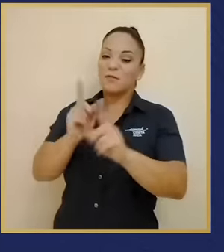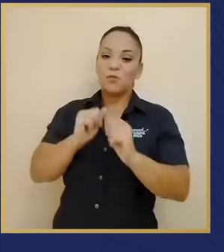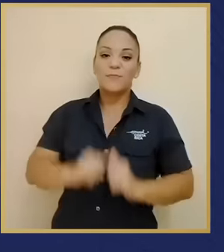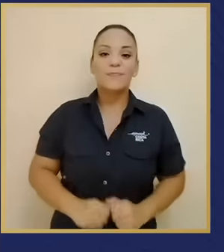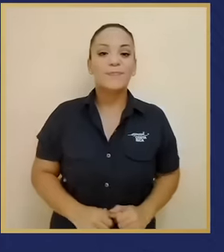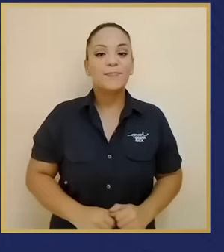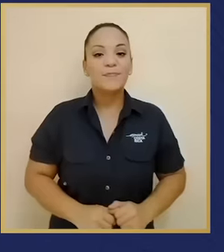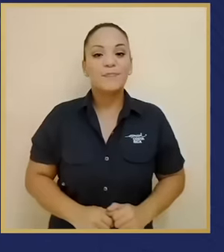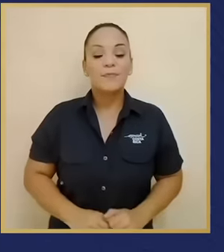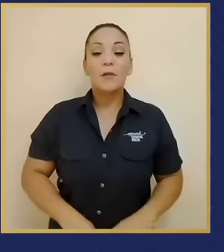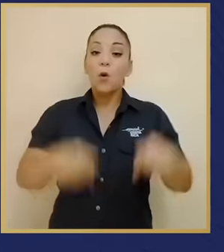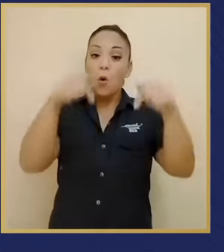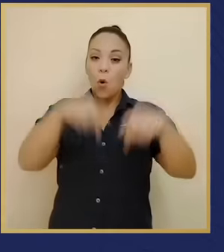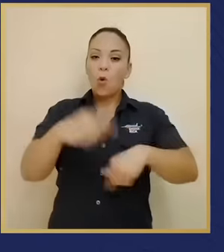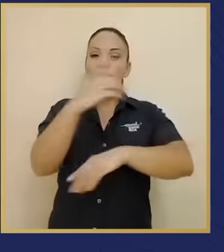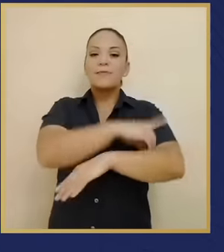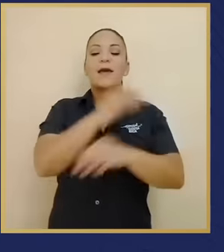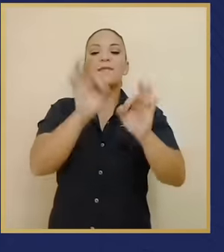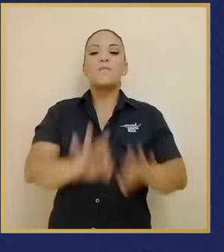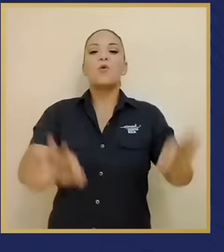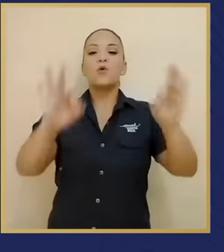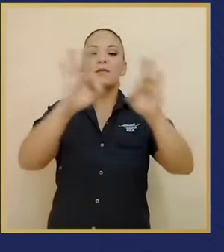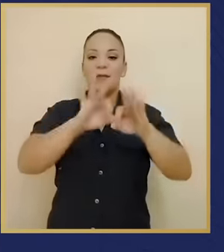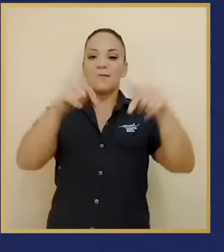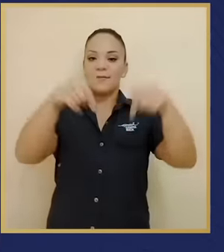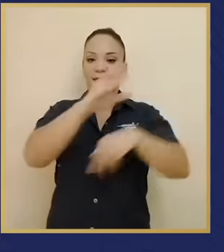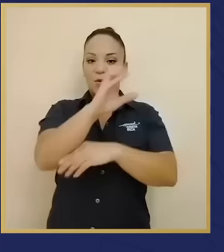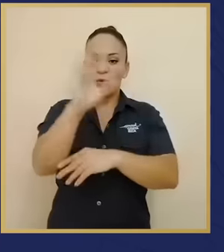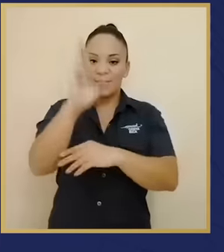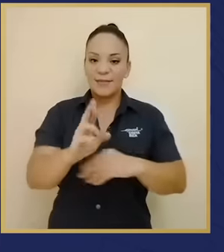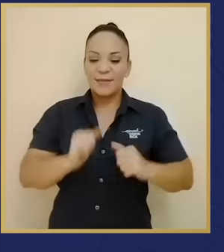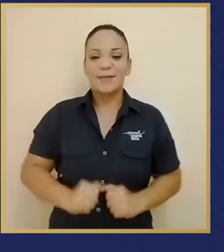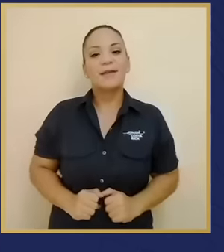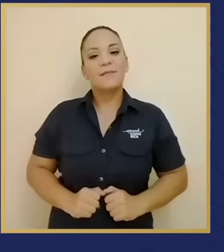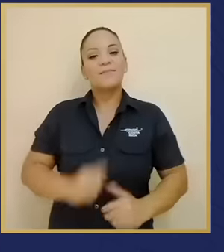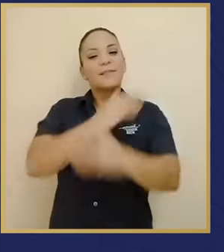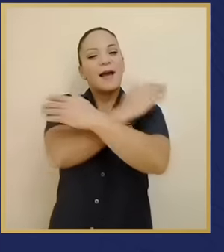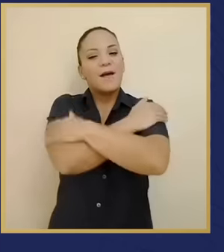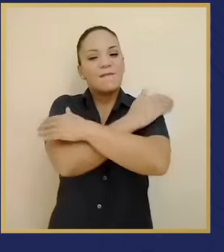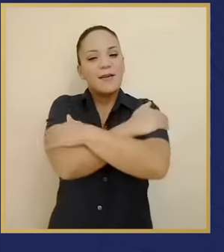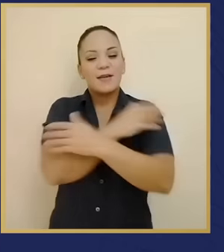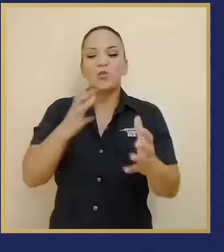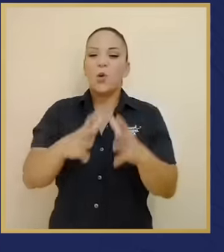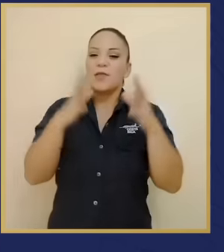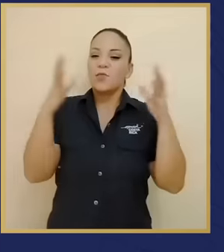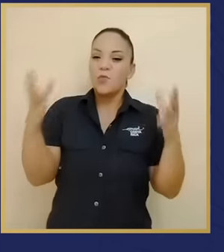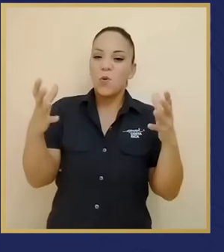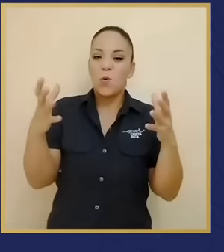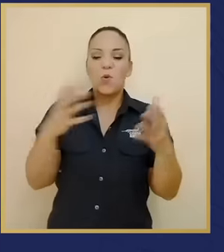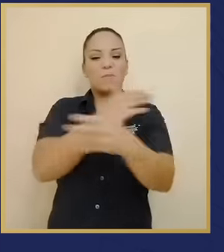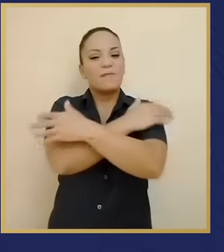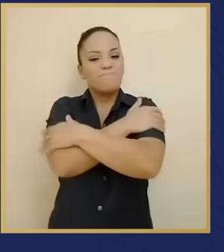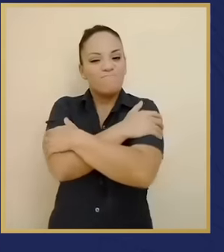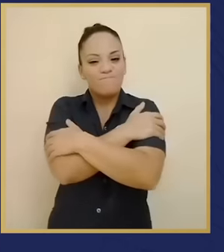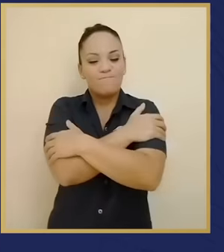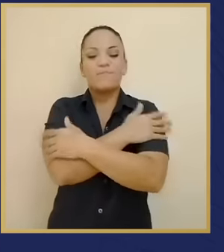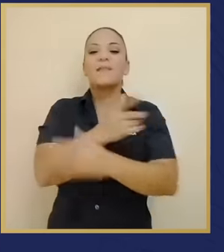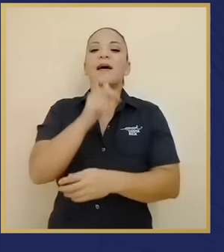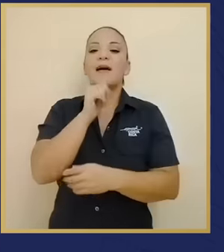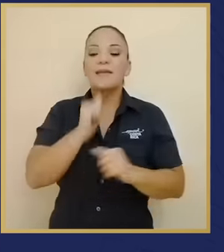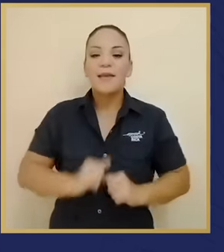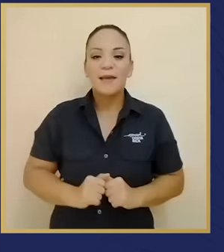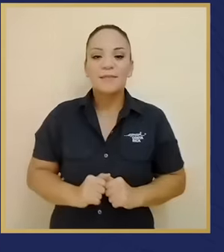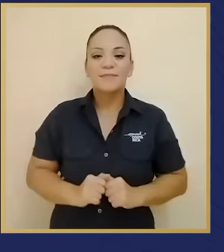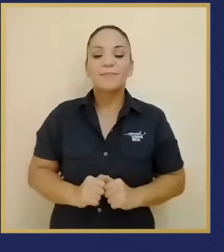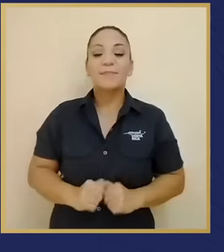es un día importante para Costa Rica. Un abrazo enorme y fuerte a los